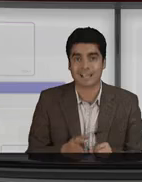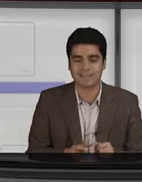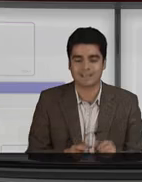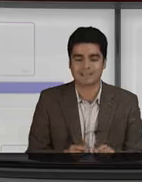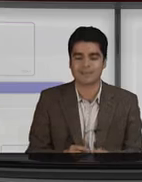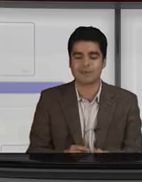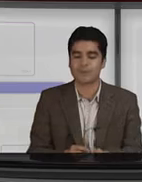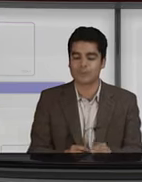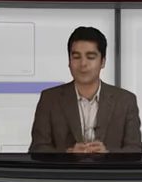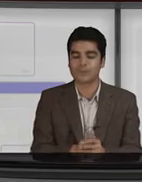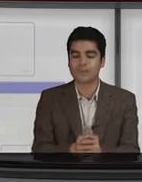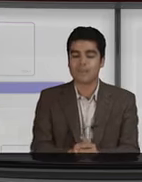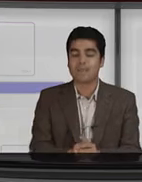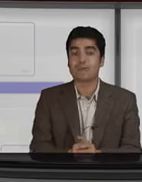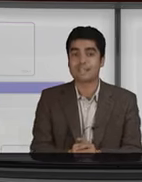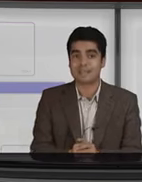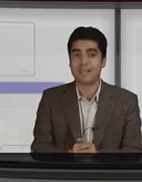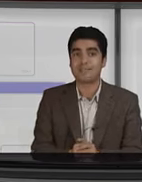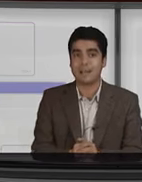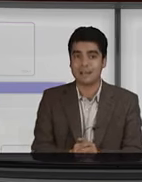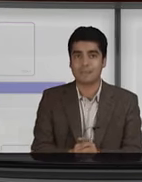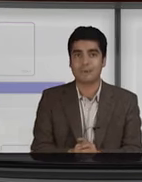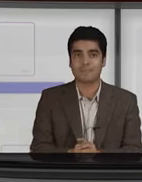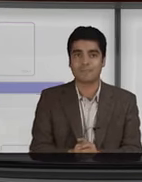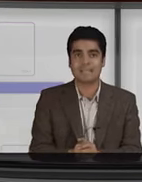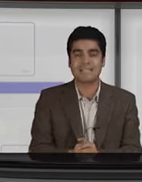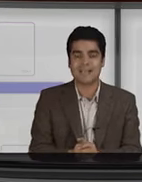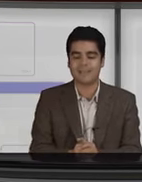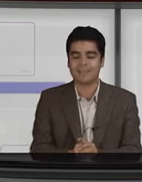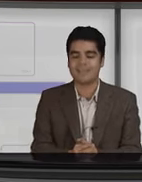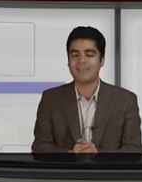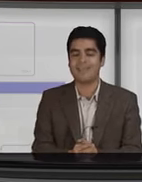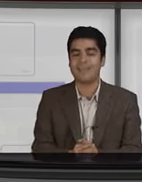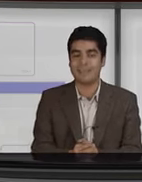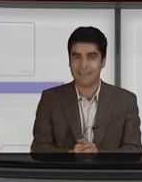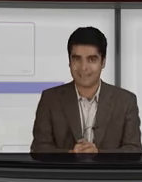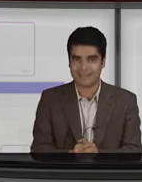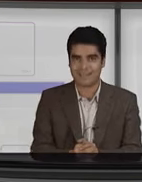las casetas de periódicos pues están en peligro ya de